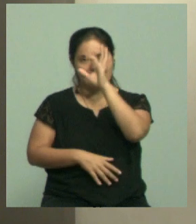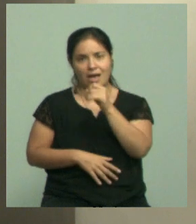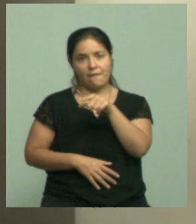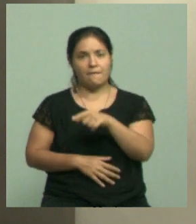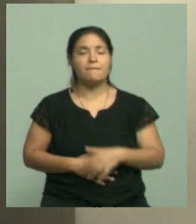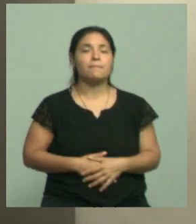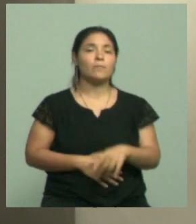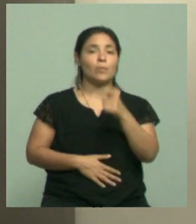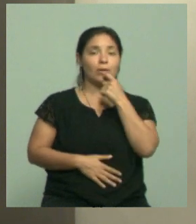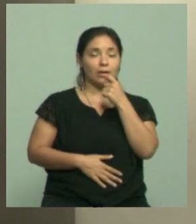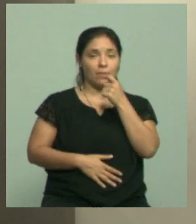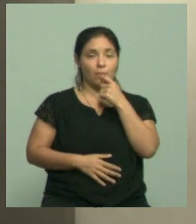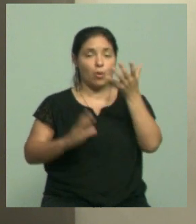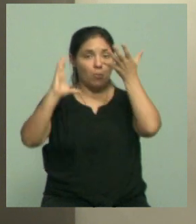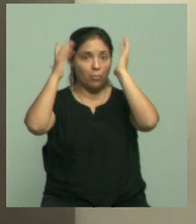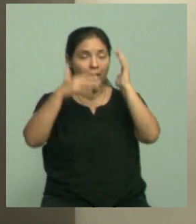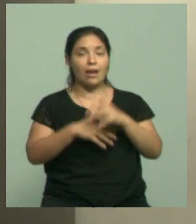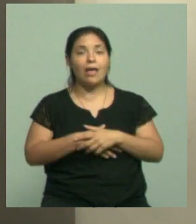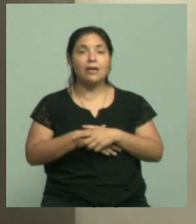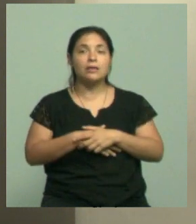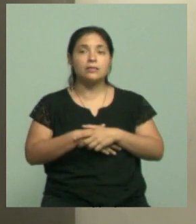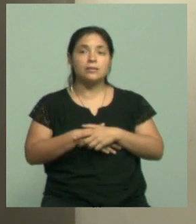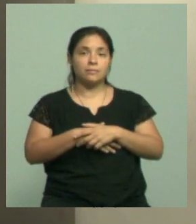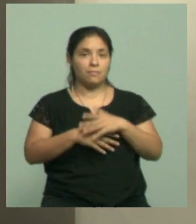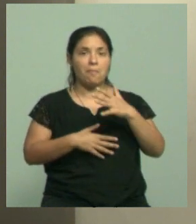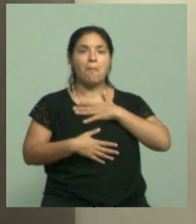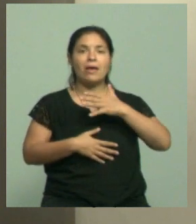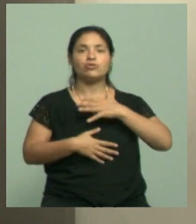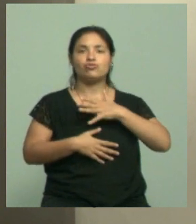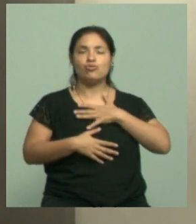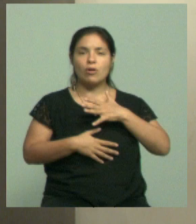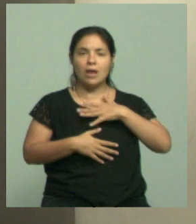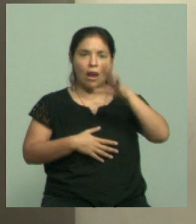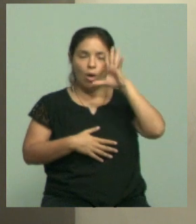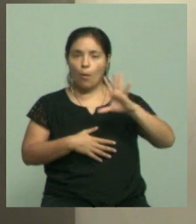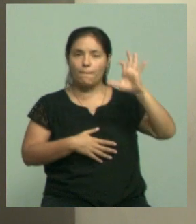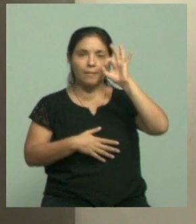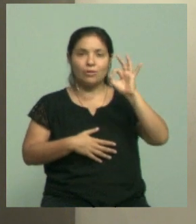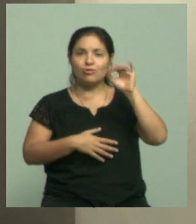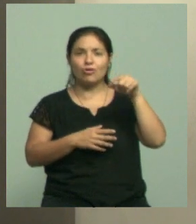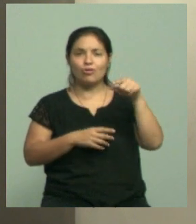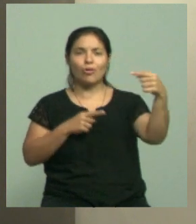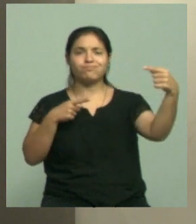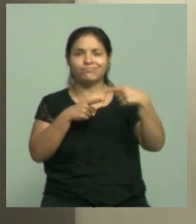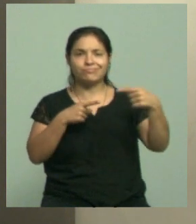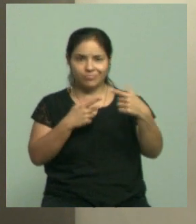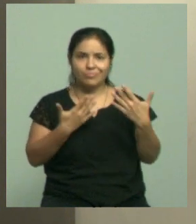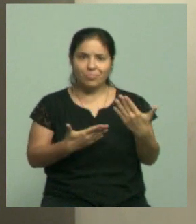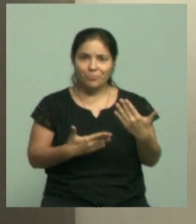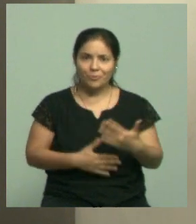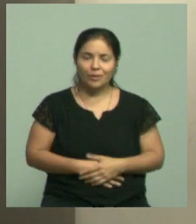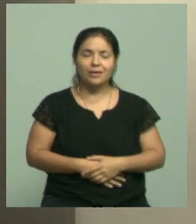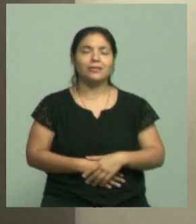que a Milei tal vez lo traiciona esa convicción personal que tiene sobre ciertas opiniones. Digo, me parece que, y te pregunto, si